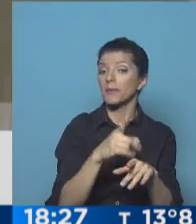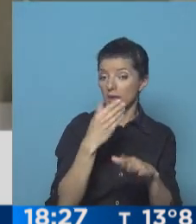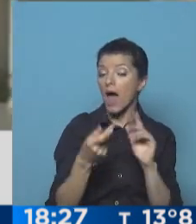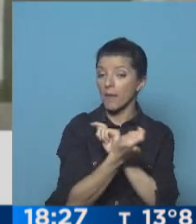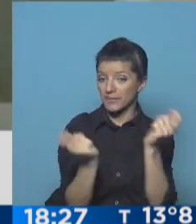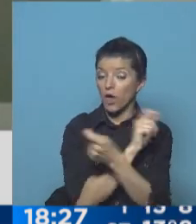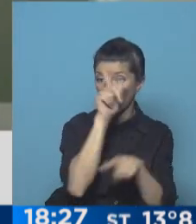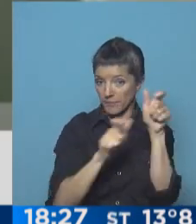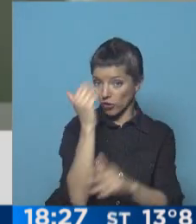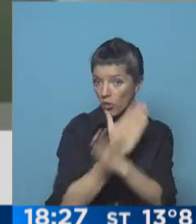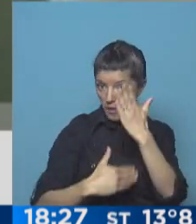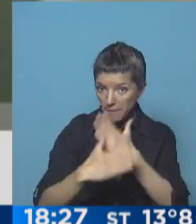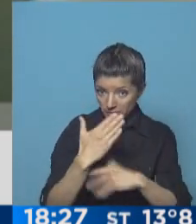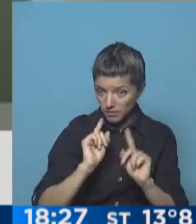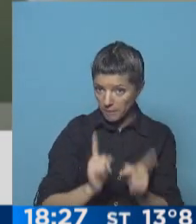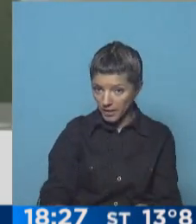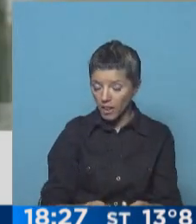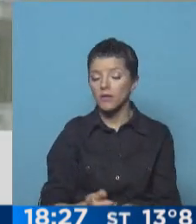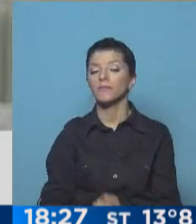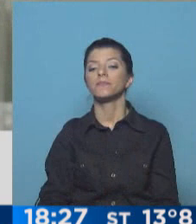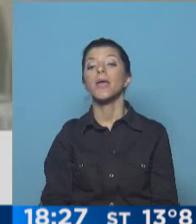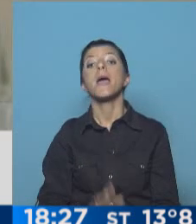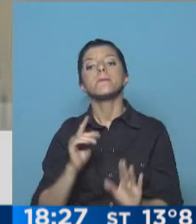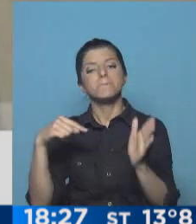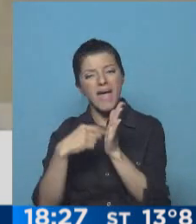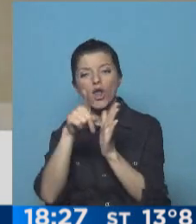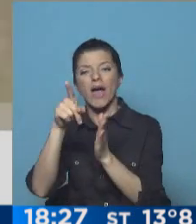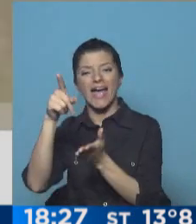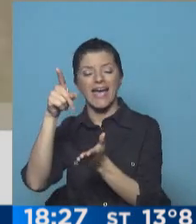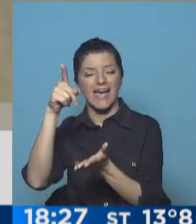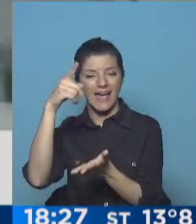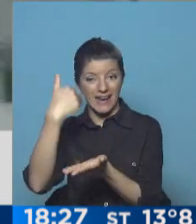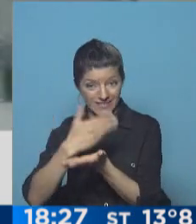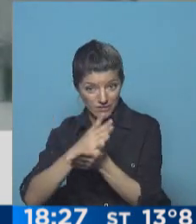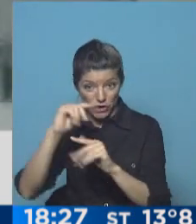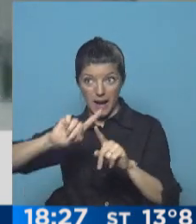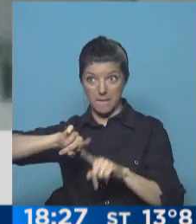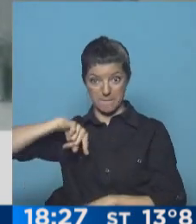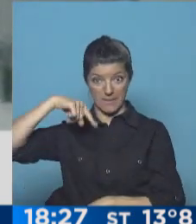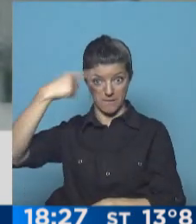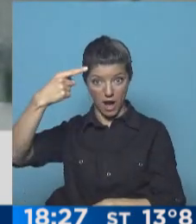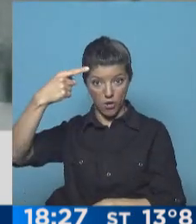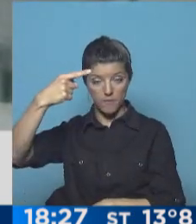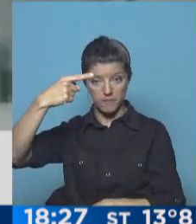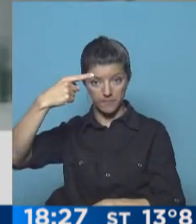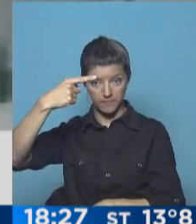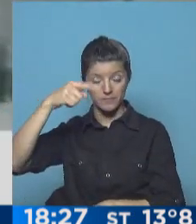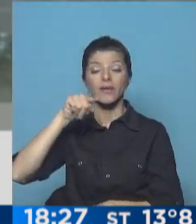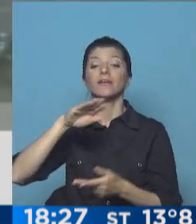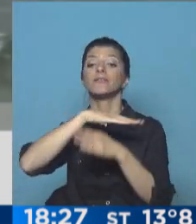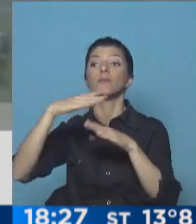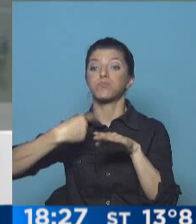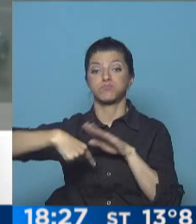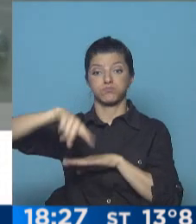diferentes. Pero también en el sector de planta alta está organizada